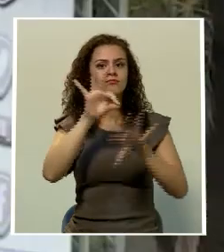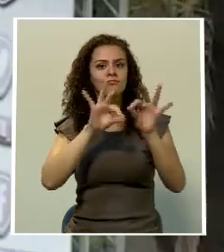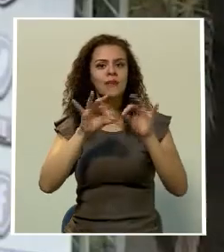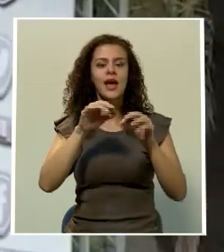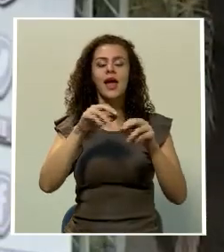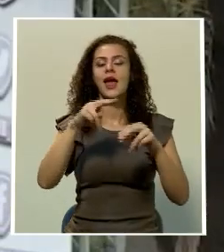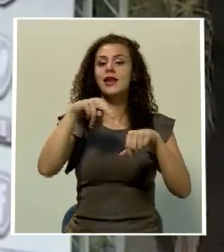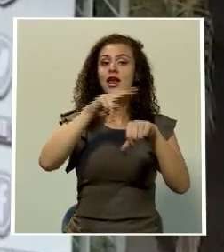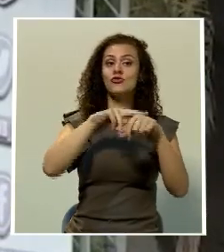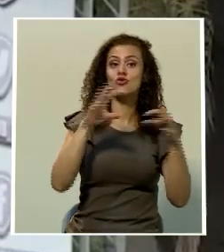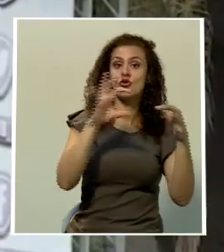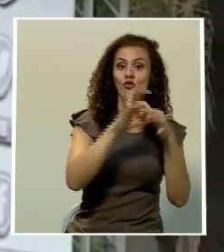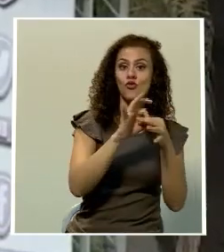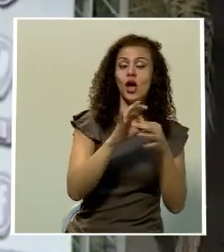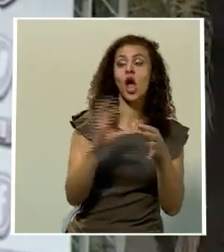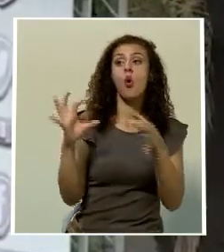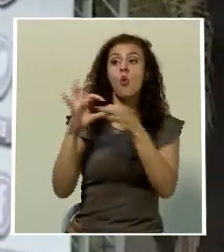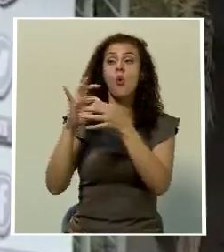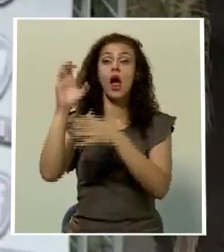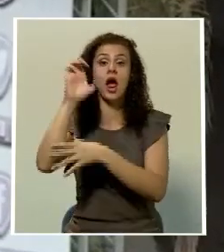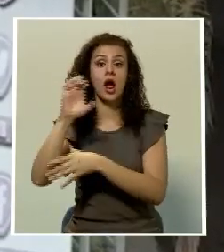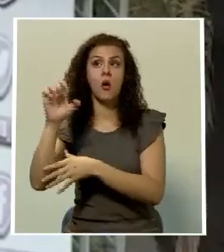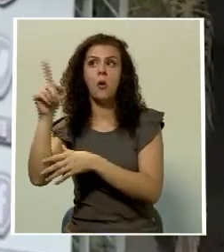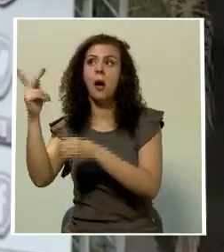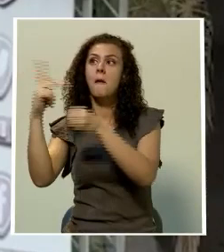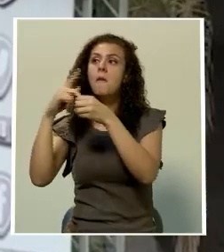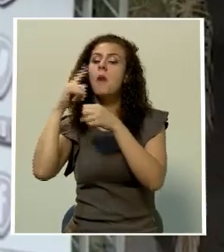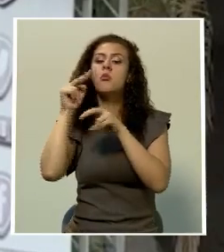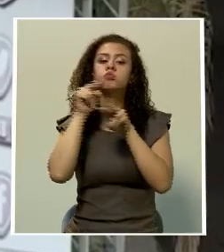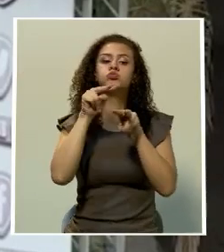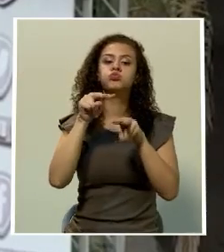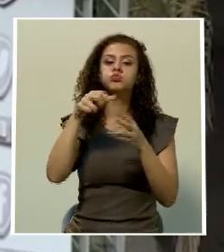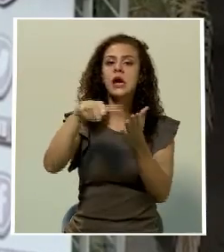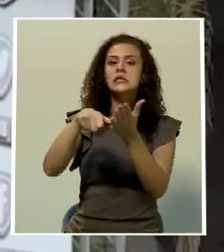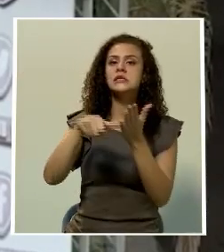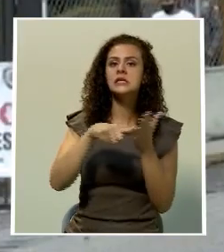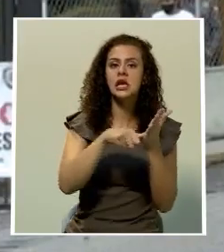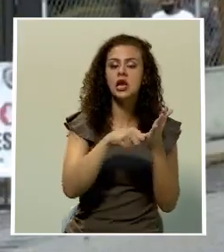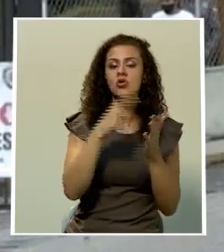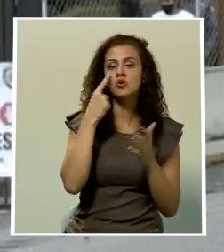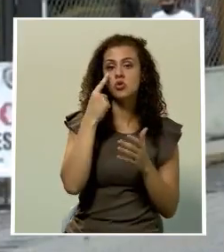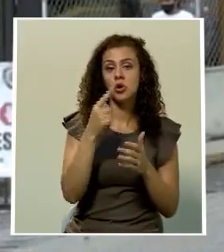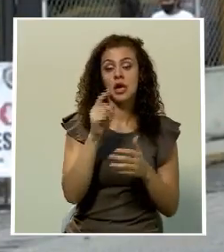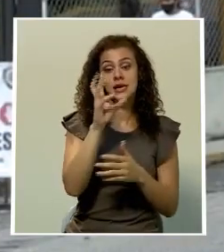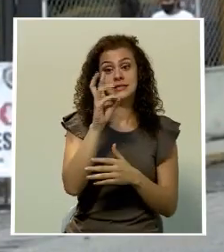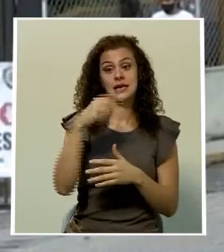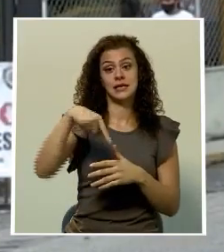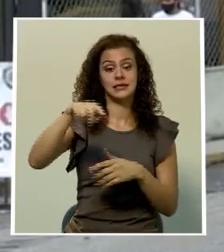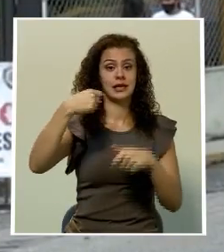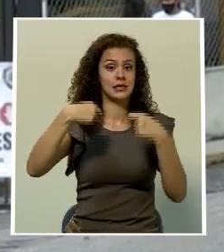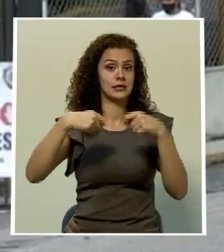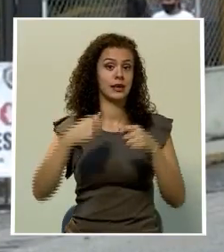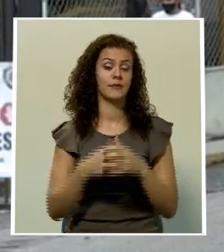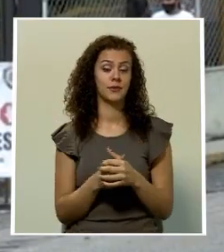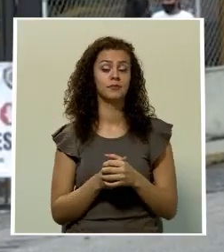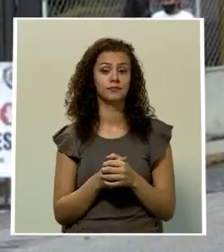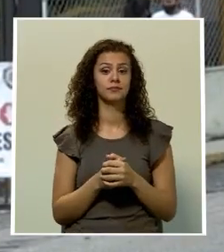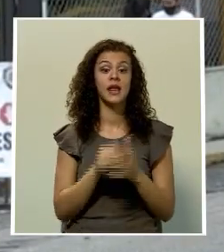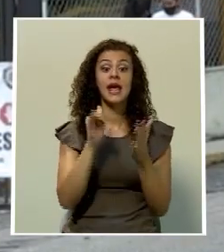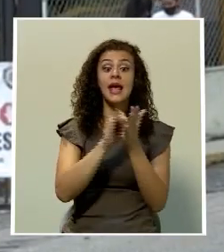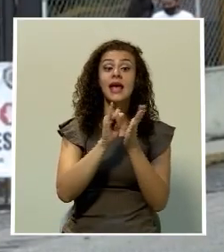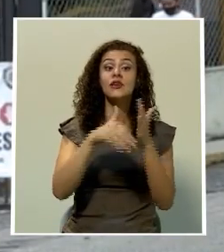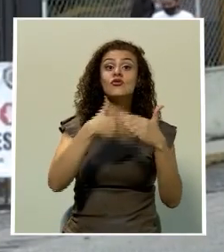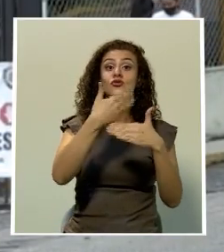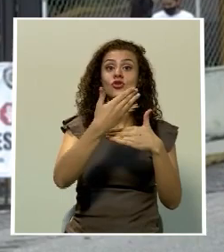las Naciones Unidas y a la Unión Europea a participar como observadores en las elecciones parlamentarias del 6 de diciembre.